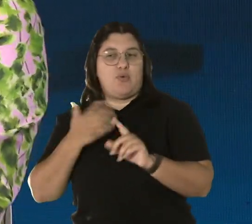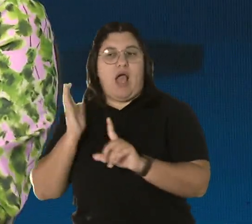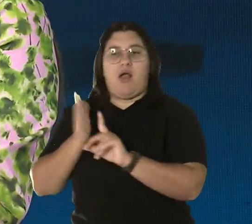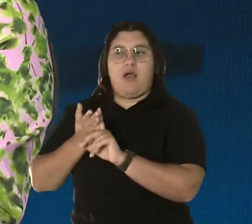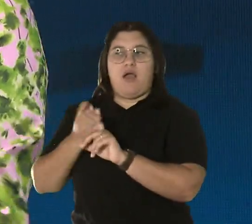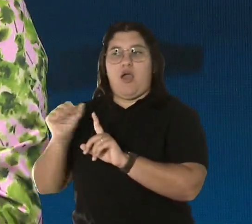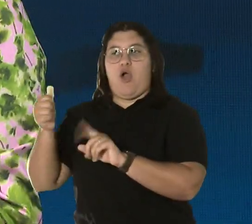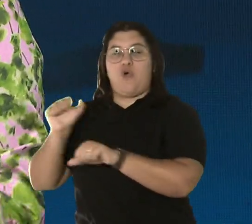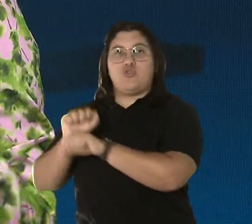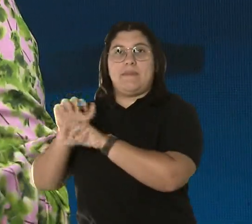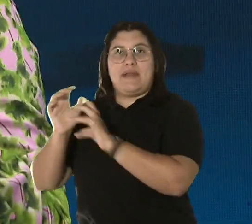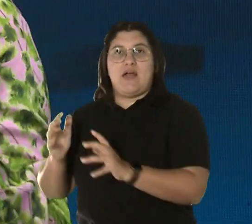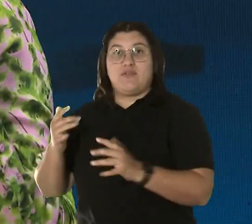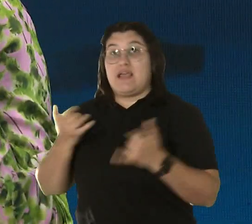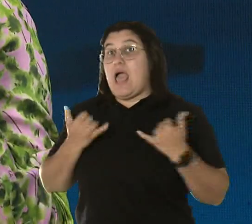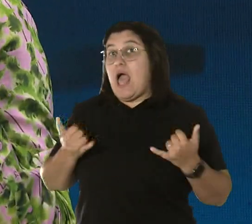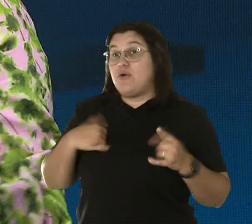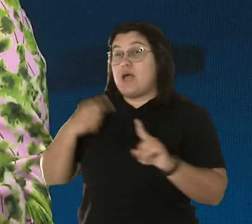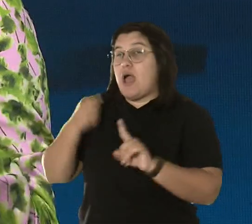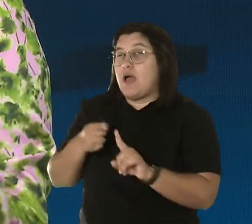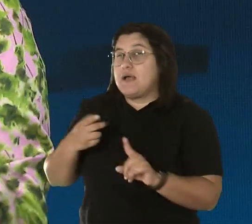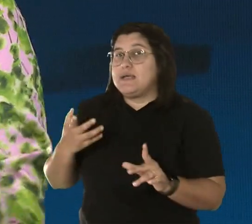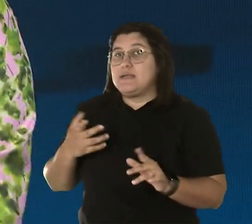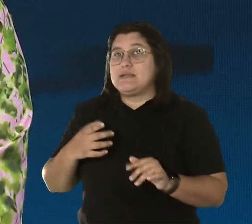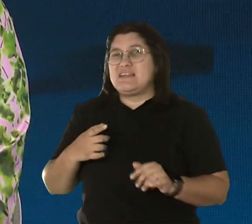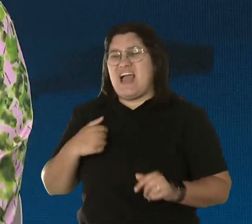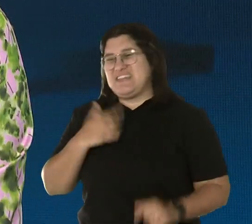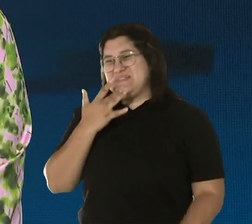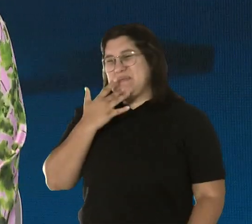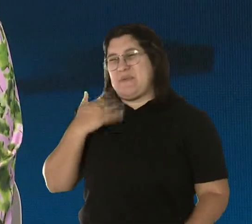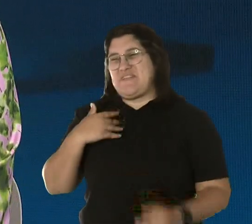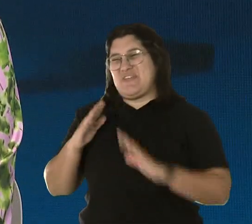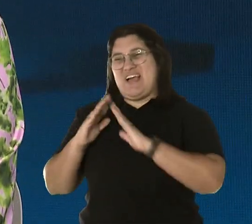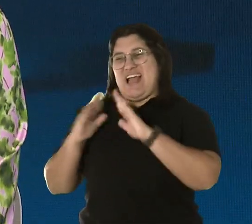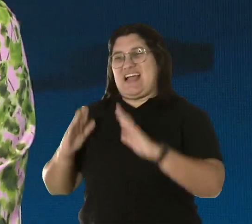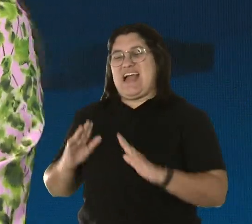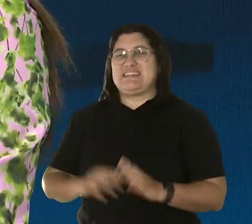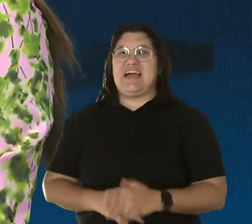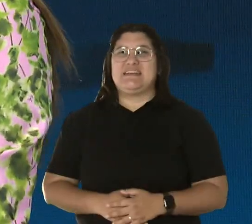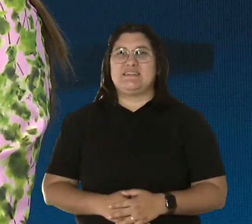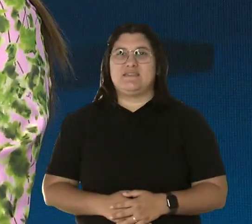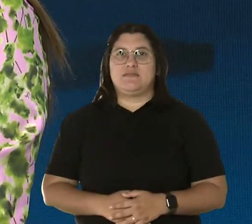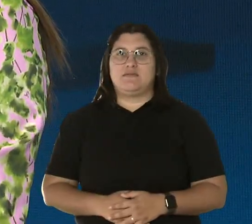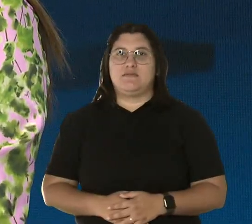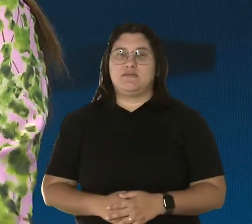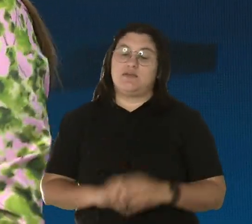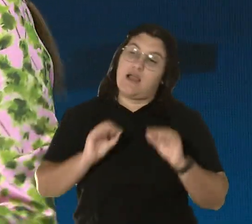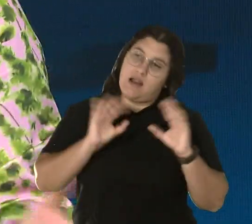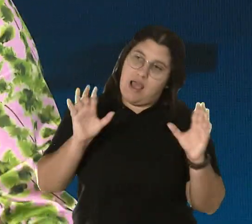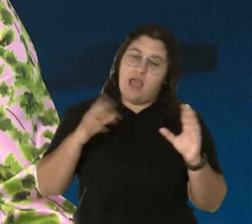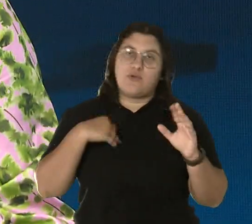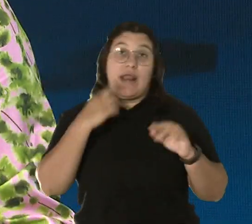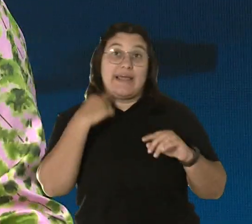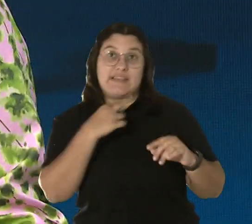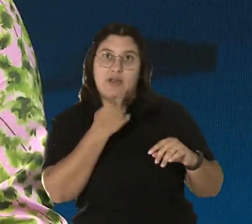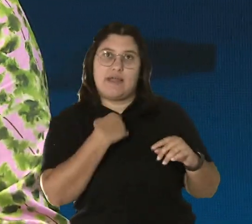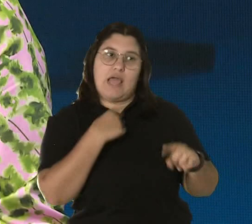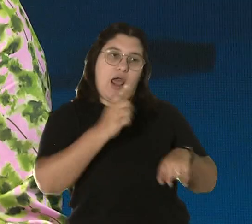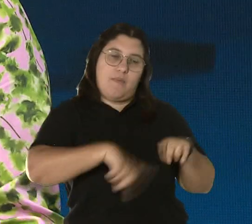para querer trabajar si ahora la condición nueva es, no, prefiero trabajar desde la casa. No, claro, en un restaurante no se puede, pero en otras